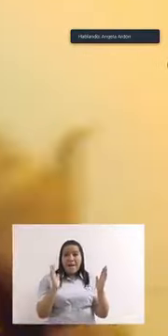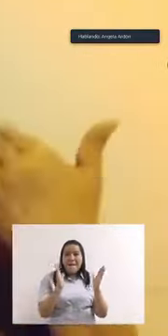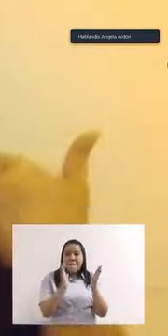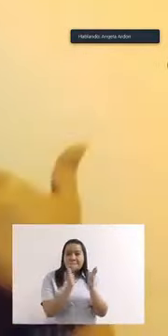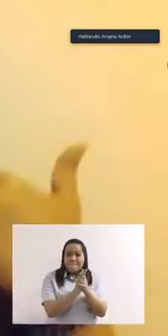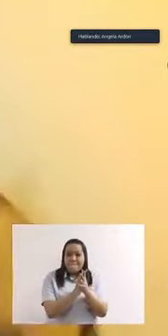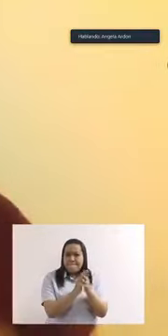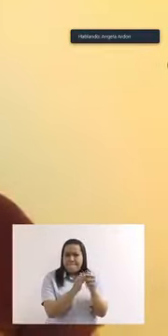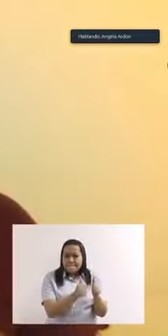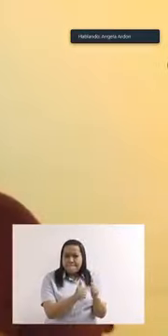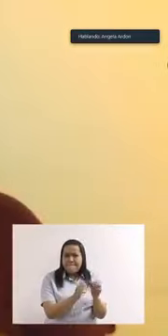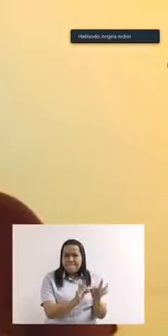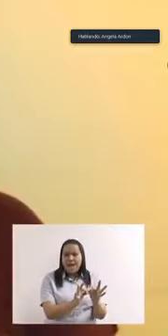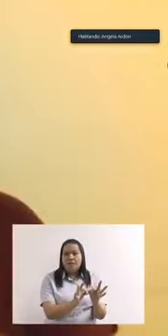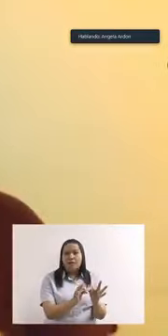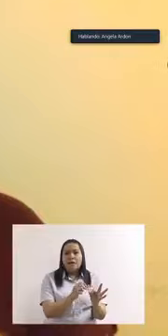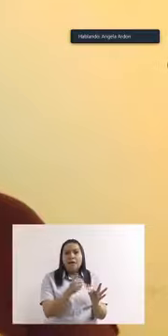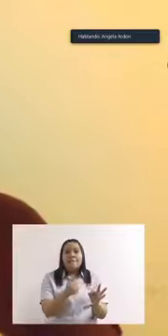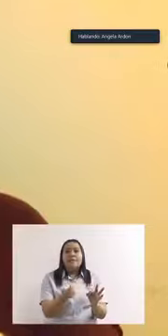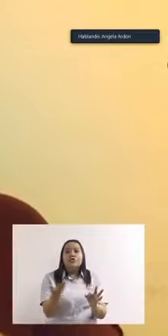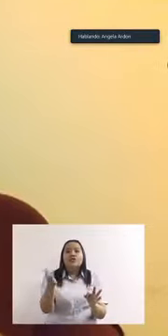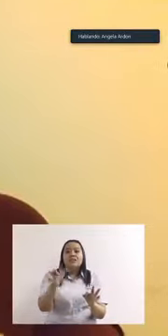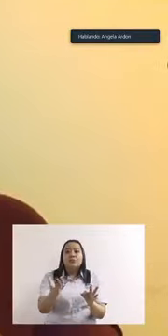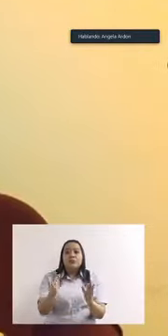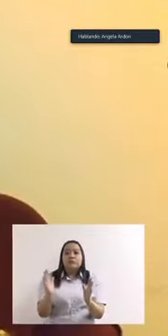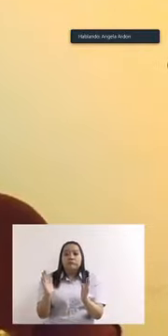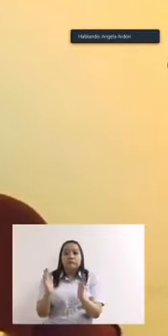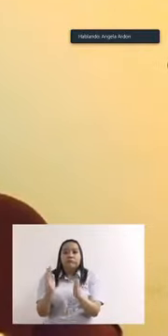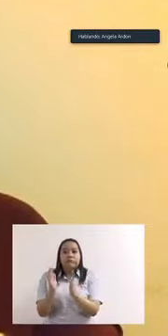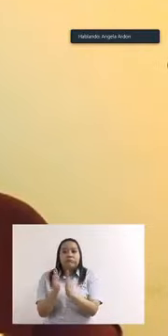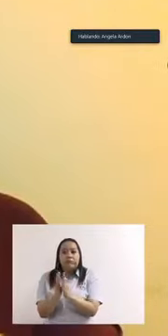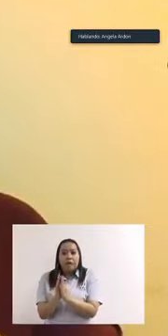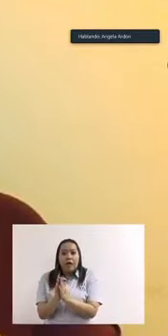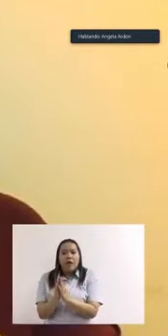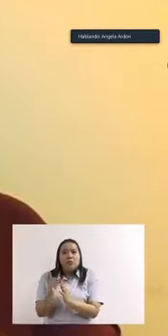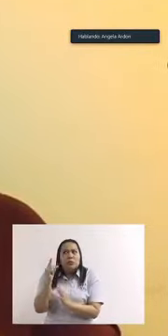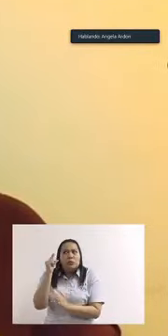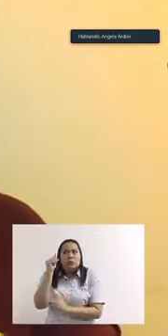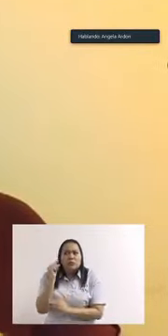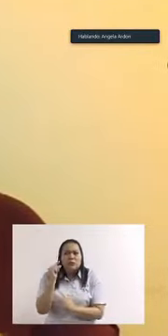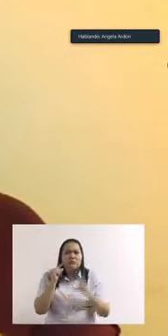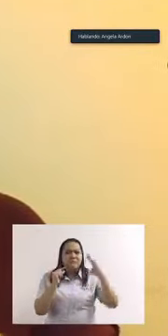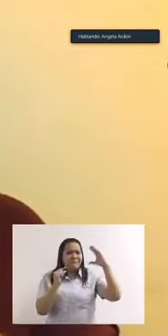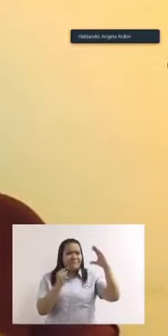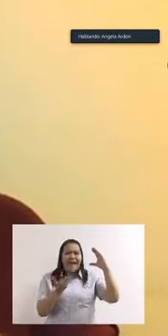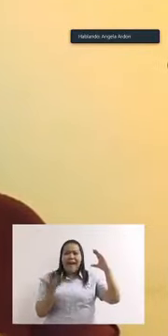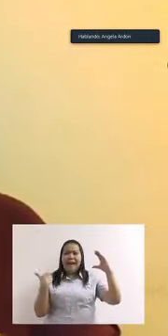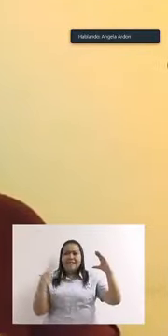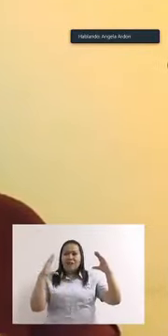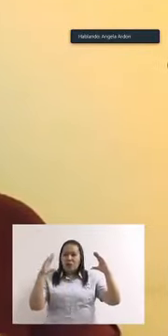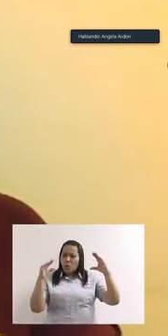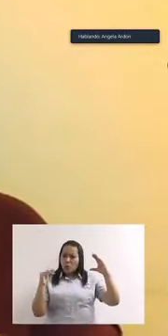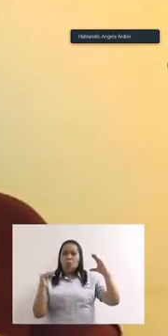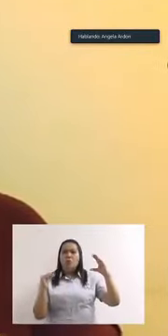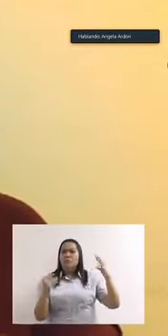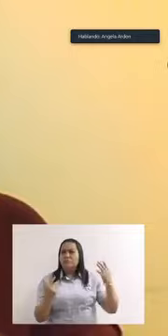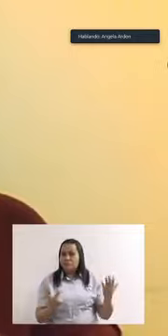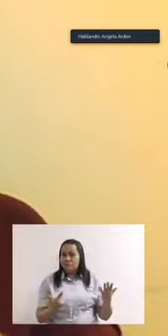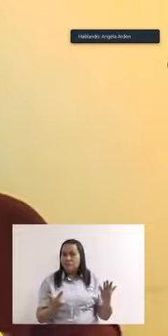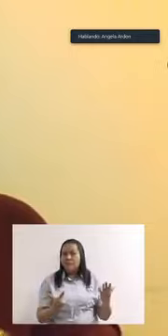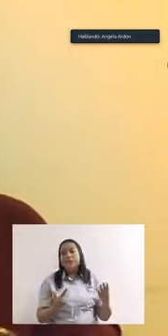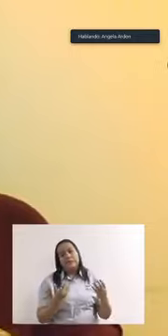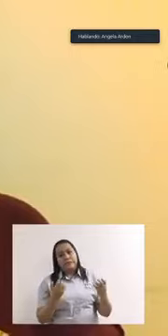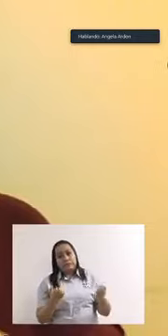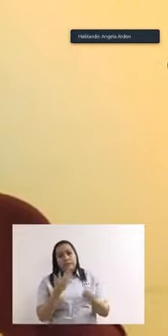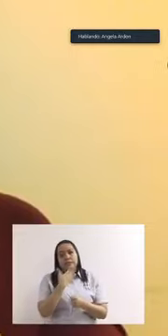Entonces piensa que es pérdida auditiva. Ahí sí se necesita hacer un buen examen audiológico y visita del neurólogo, porque tenemos que